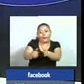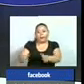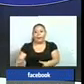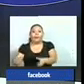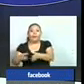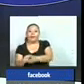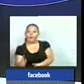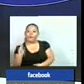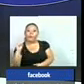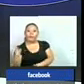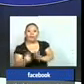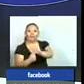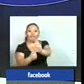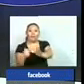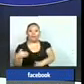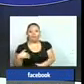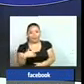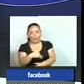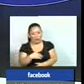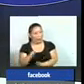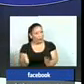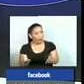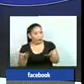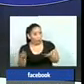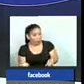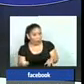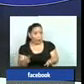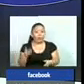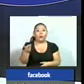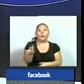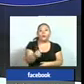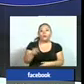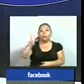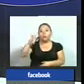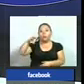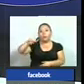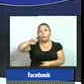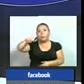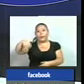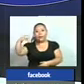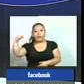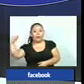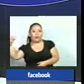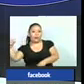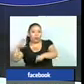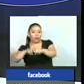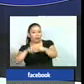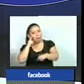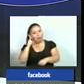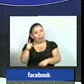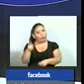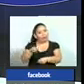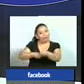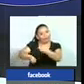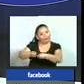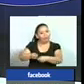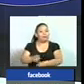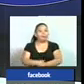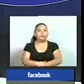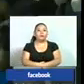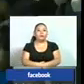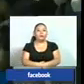funcionarios del gobierno, esto por el uso inadecuado de más de 20 millones de dólares. Ernesto Cornejo nos comenta.